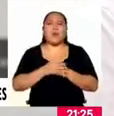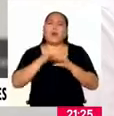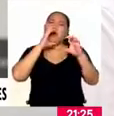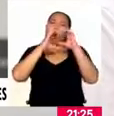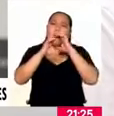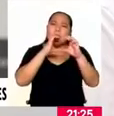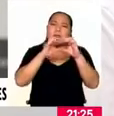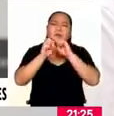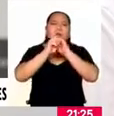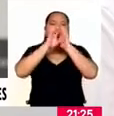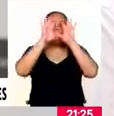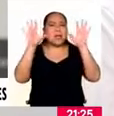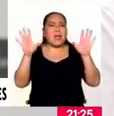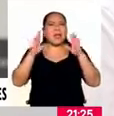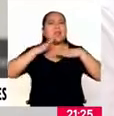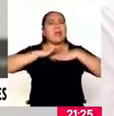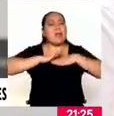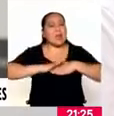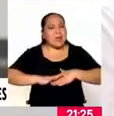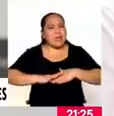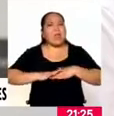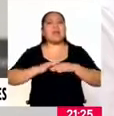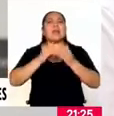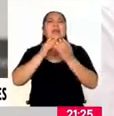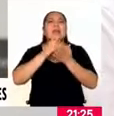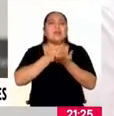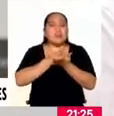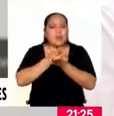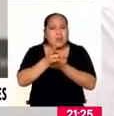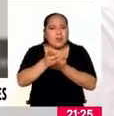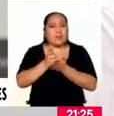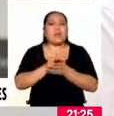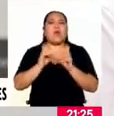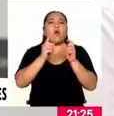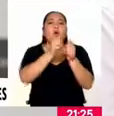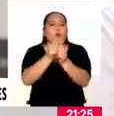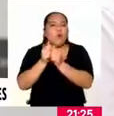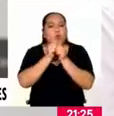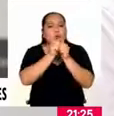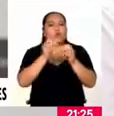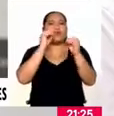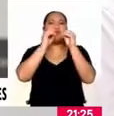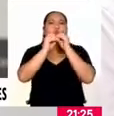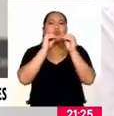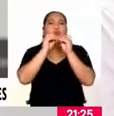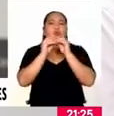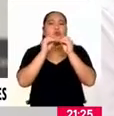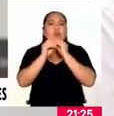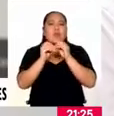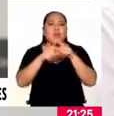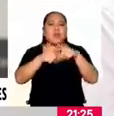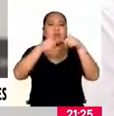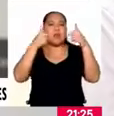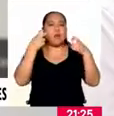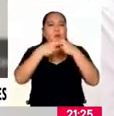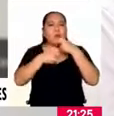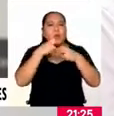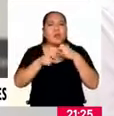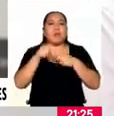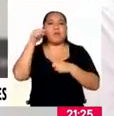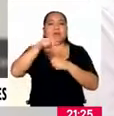conversación clara, franca y serena, para que juntos podamos resolver los grandes problemas de nuestro